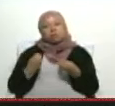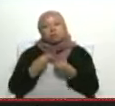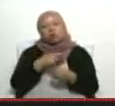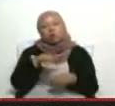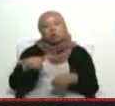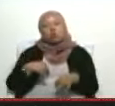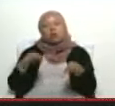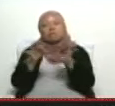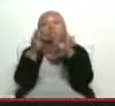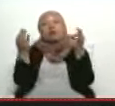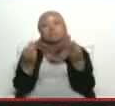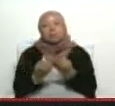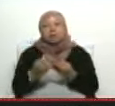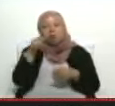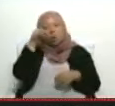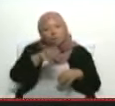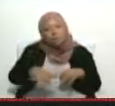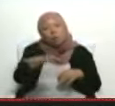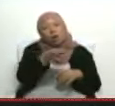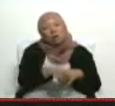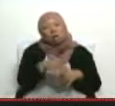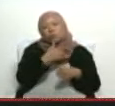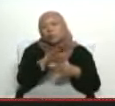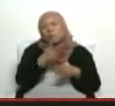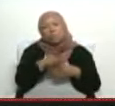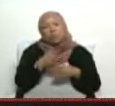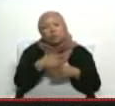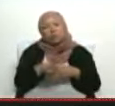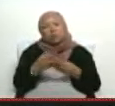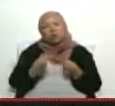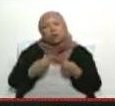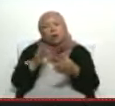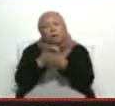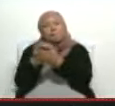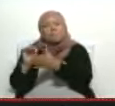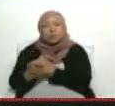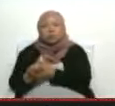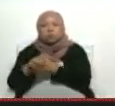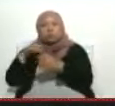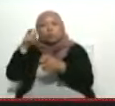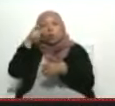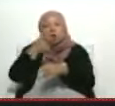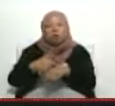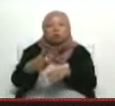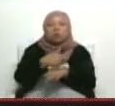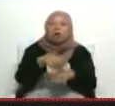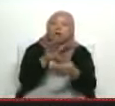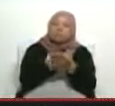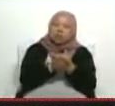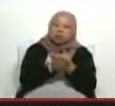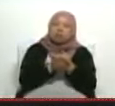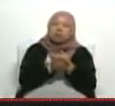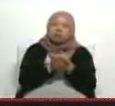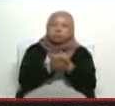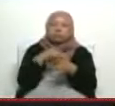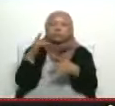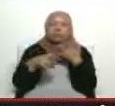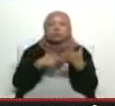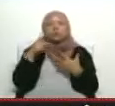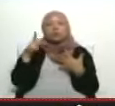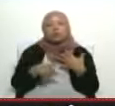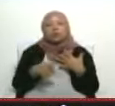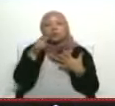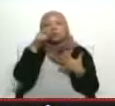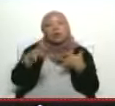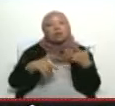su familia, no les importa el pueblo, menos usted, querido amigo que nos ve a esta hora, querida amiga. Y es por ello que